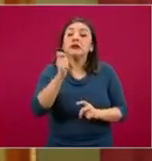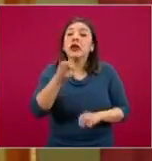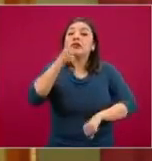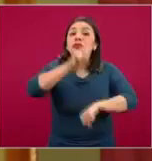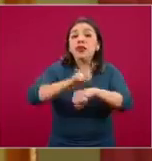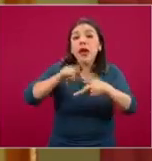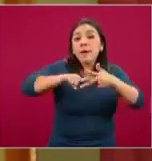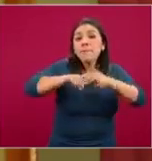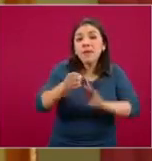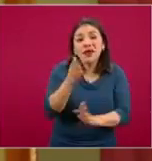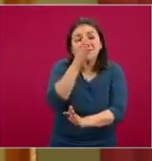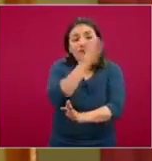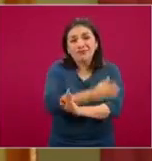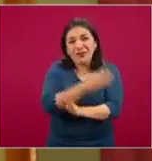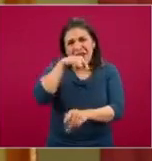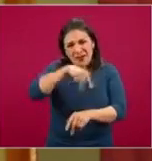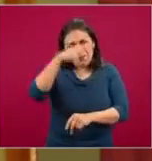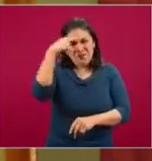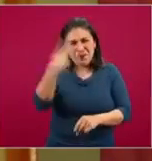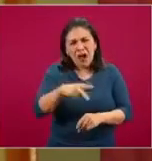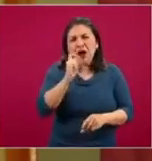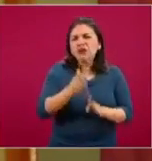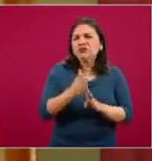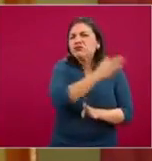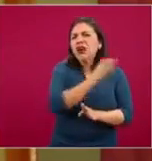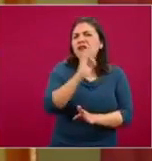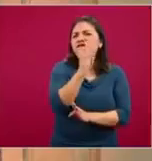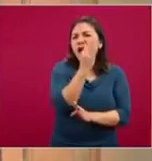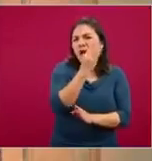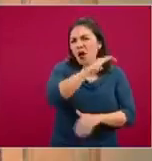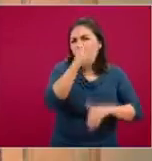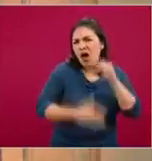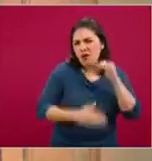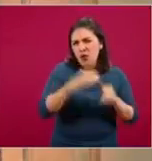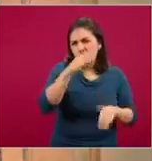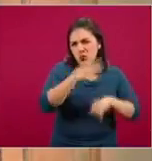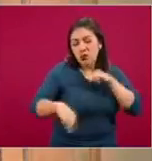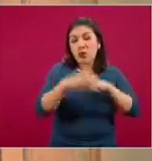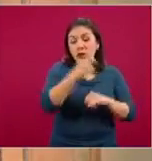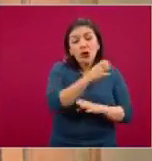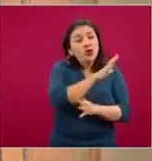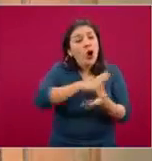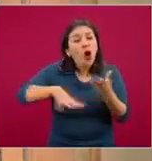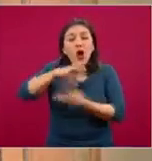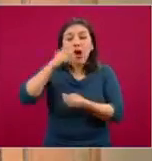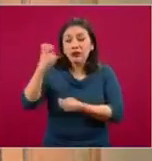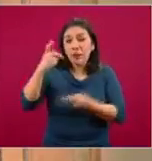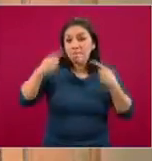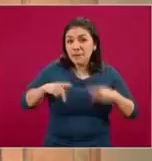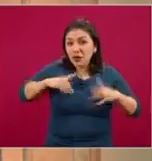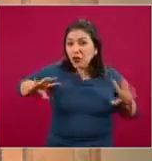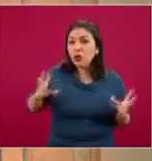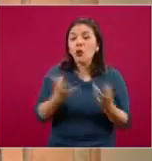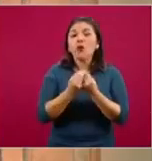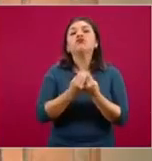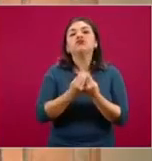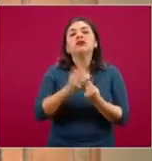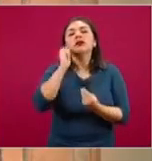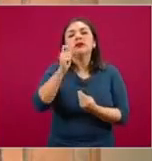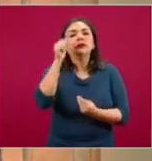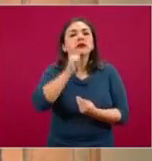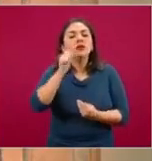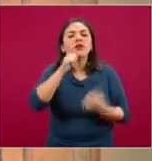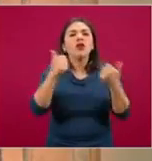inició la epidemia en México a fines de febrero. Todas estas personas en su momento pasan, sabemos, por